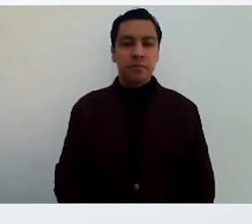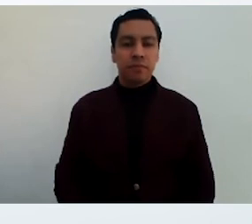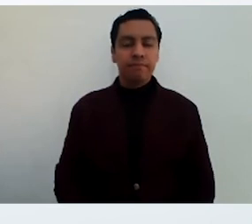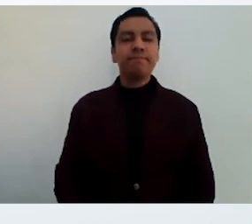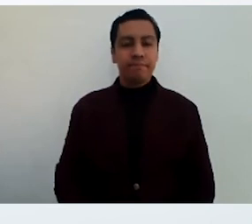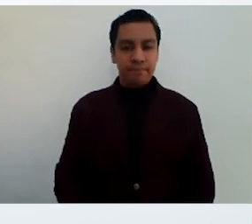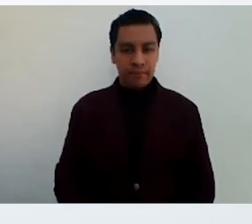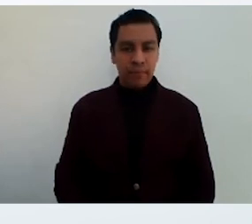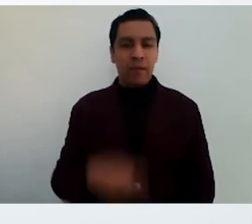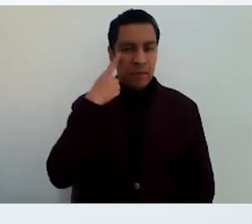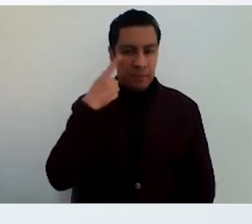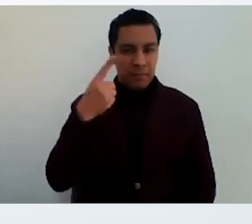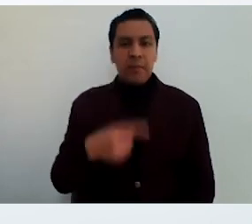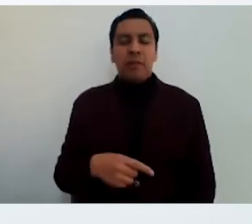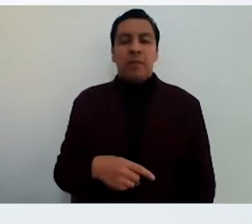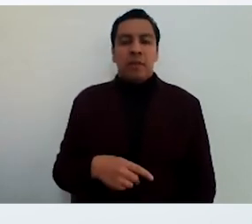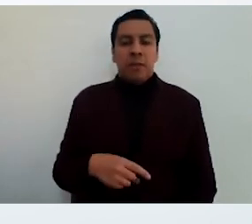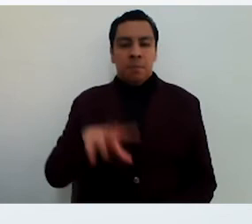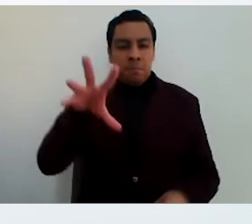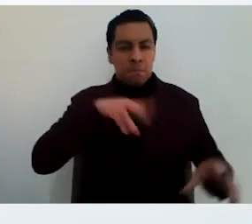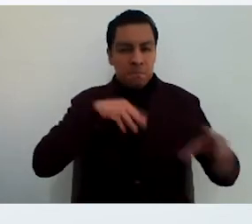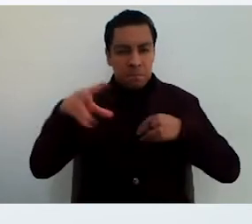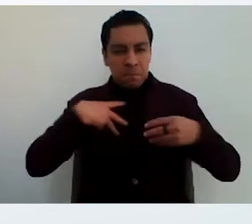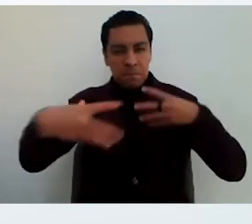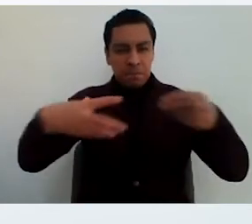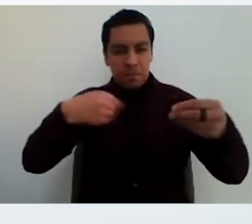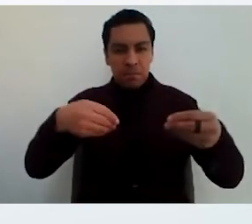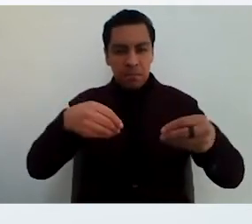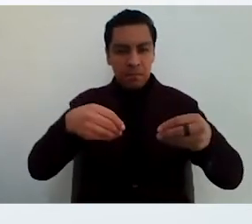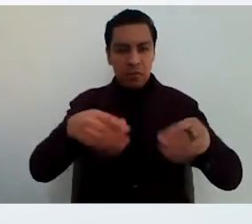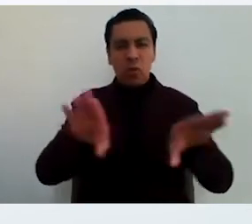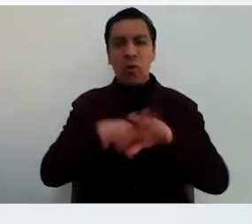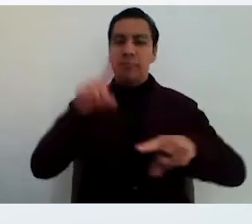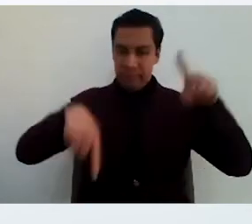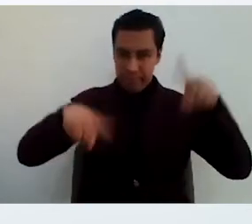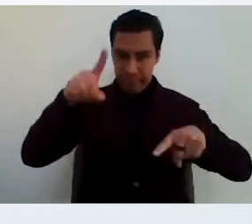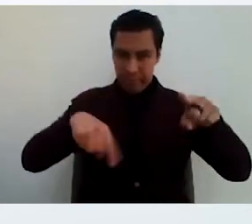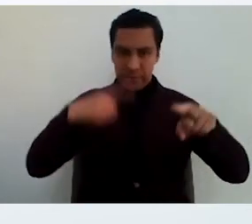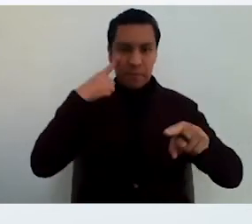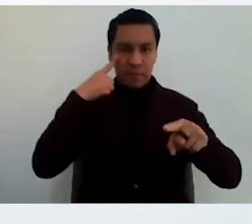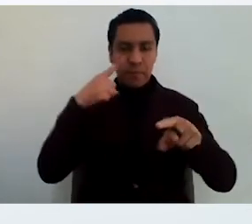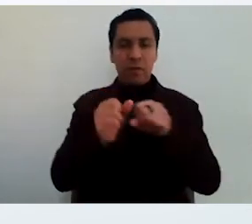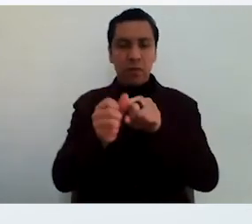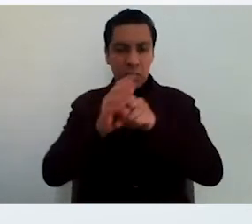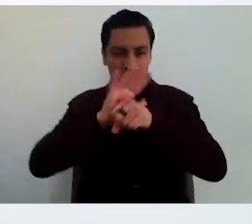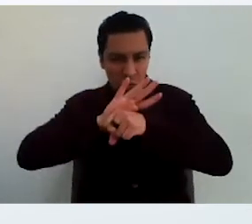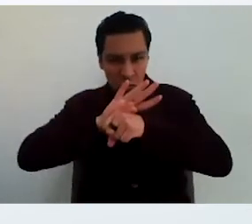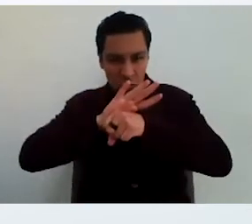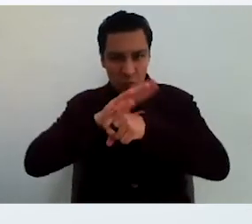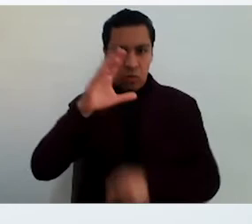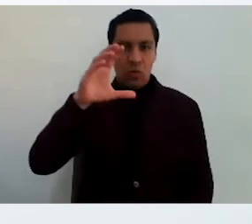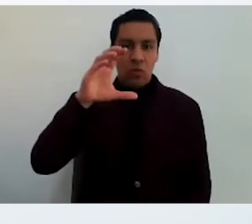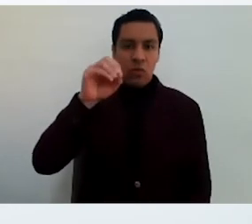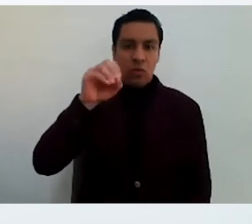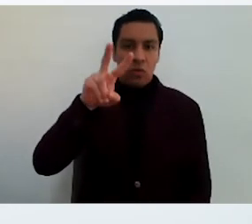Mira, en términos de contagio, depende. Estos virus, el virus corona, pertenece al grupo